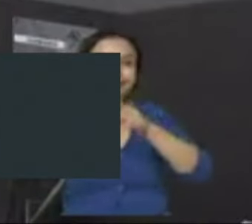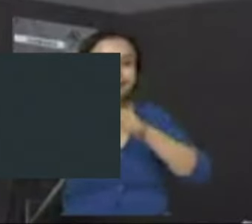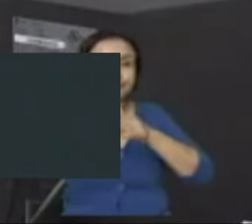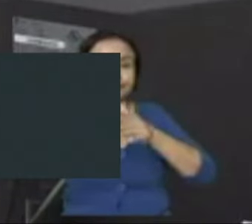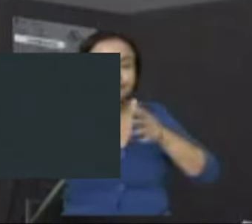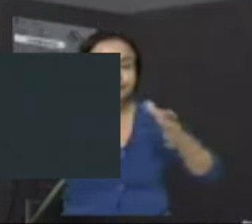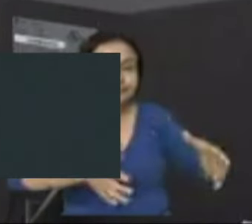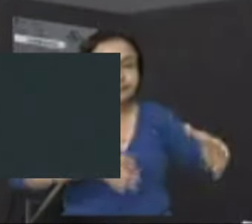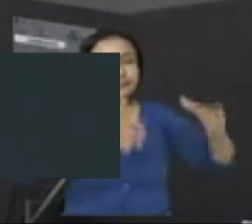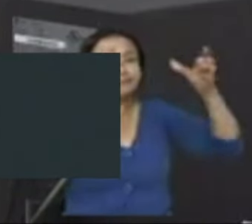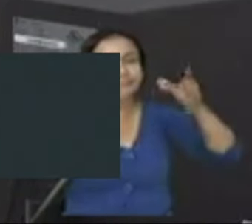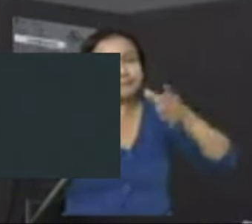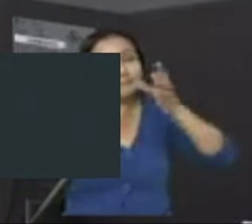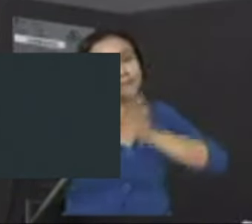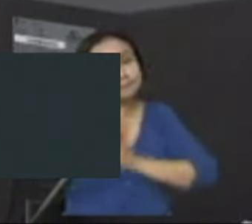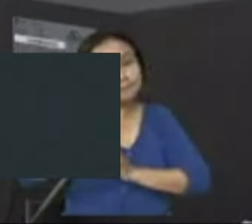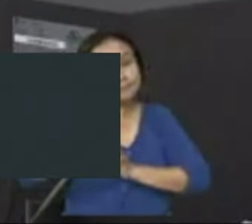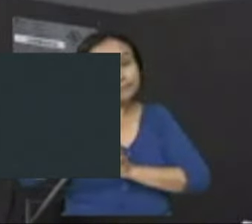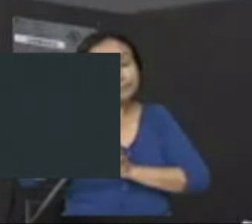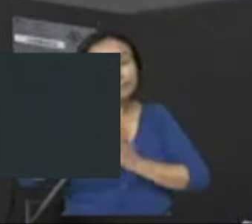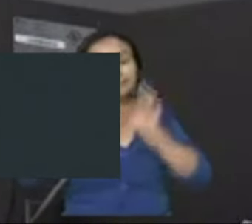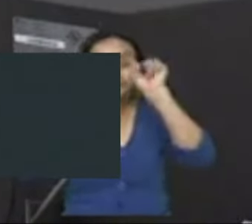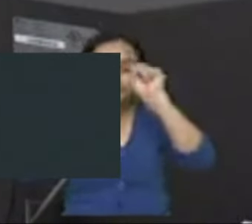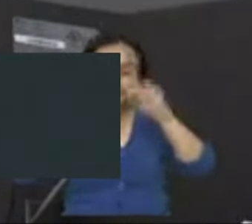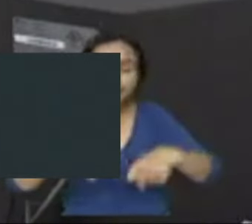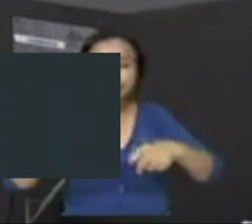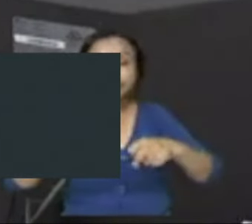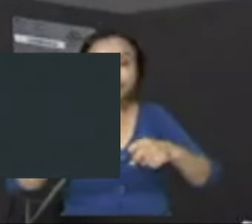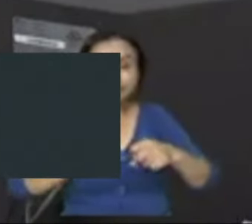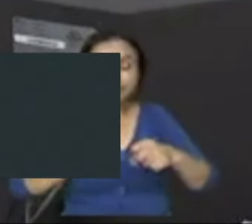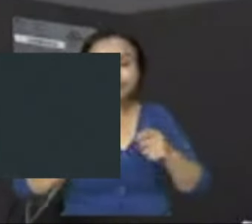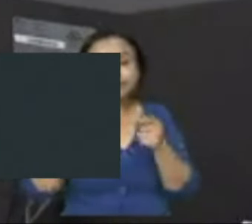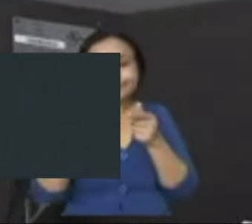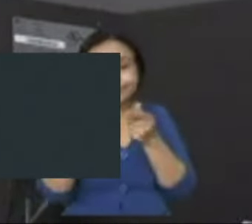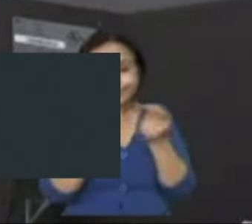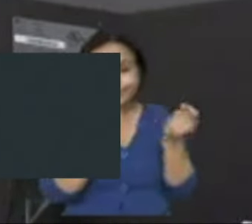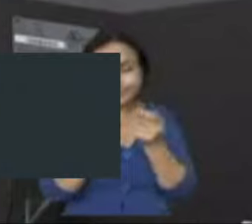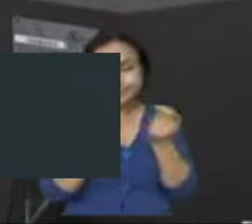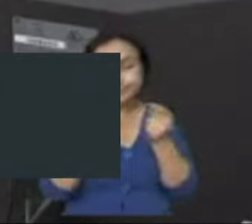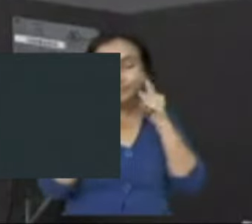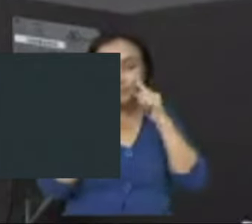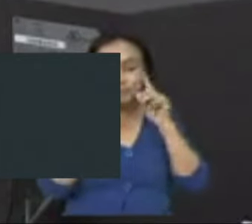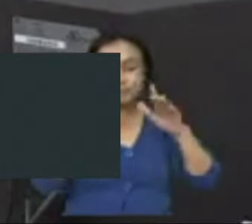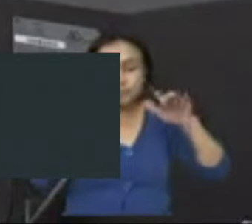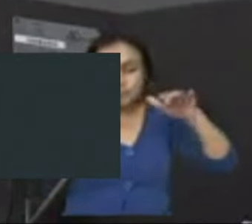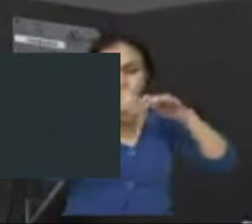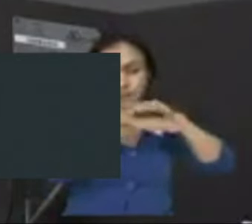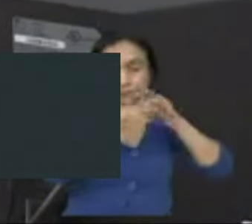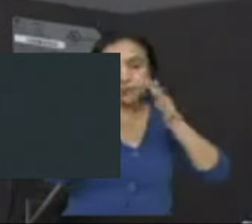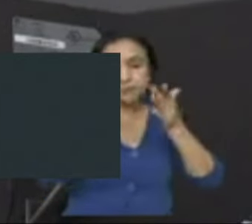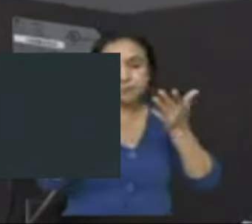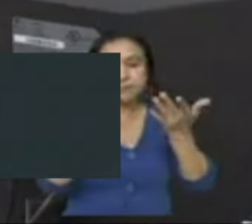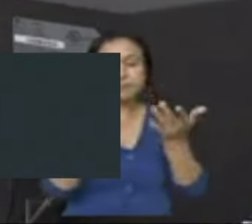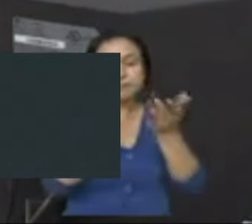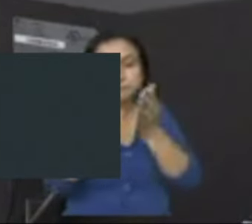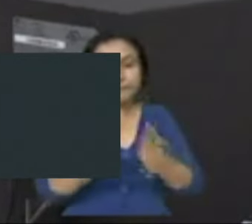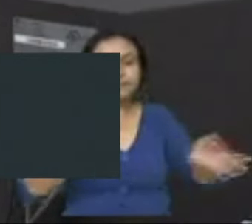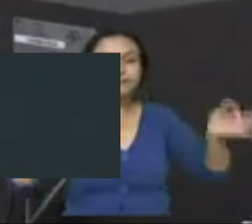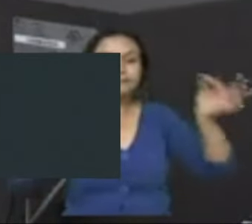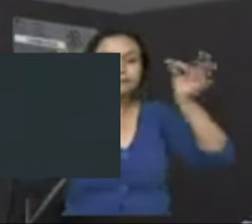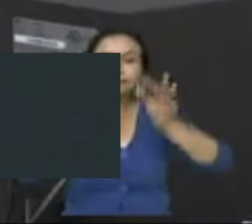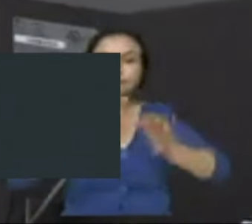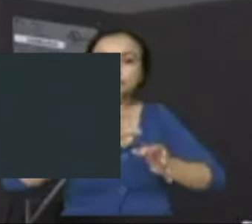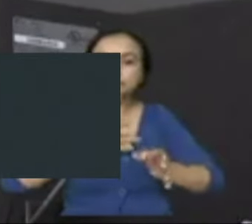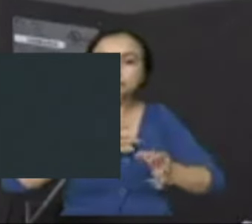de esferas para poder mantener bajo resguardo un producto de vital